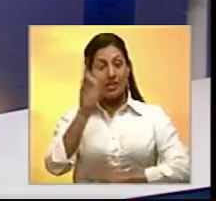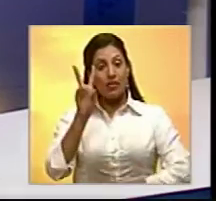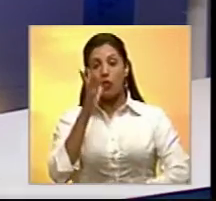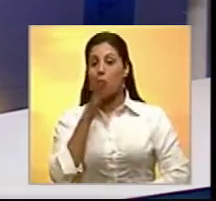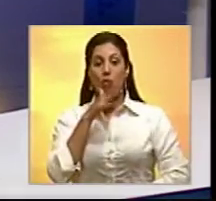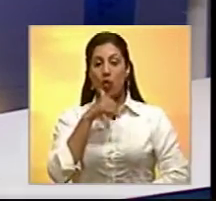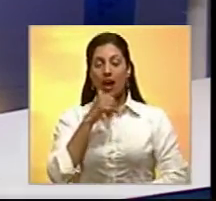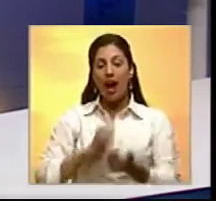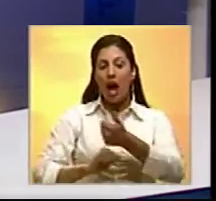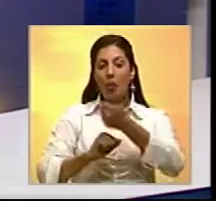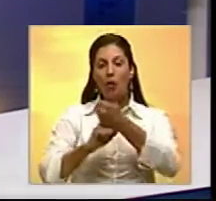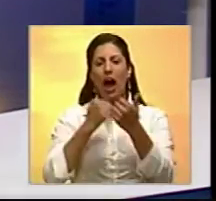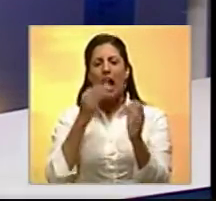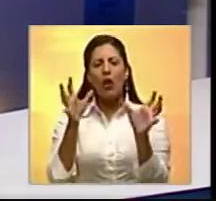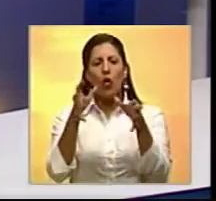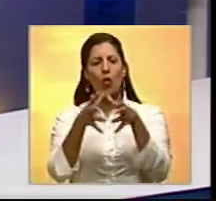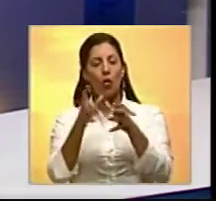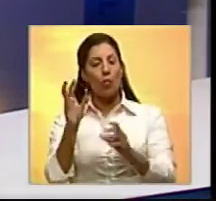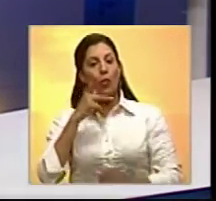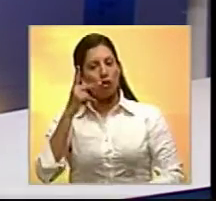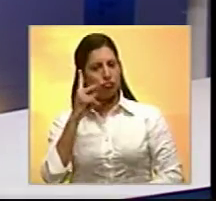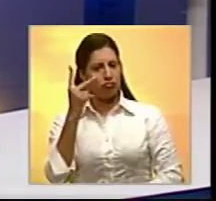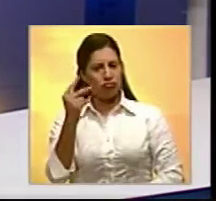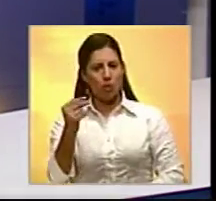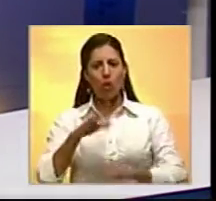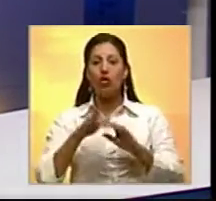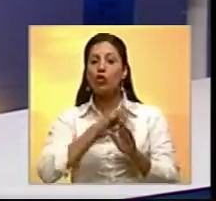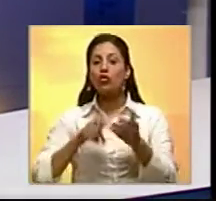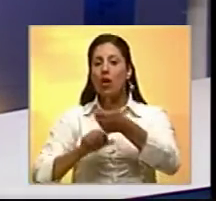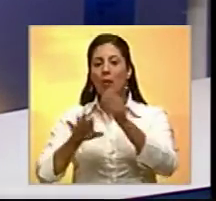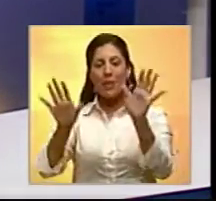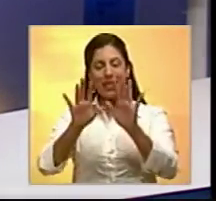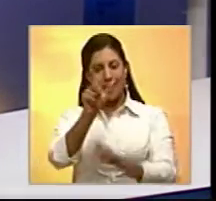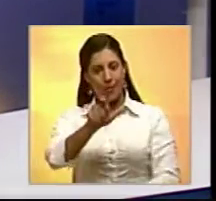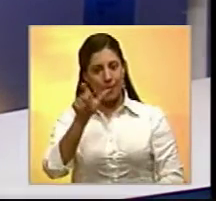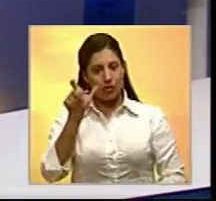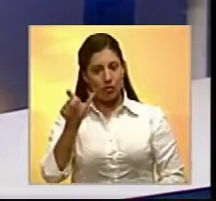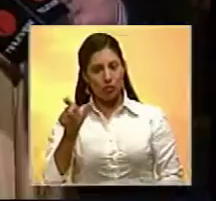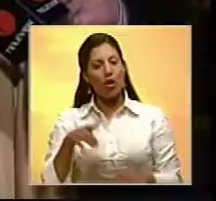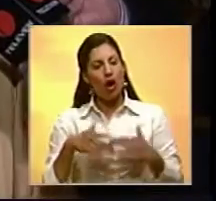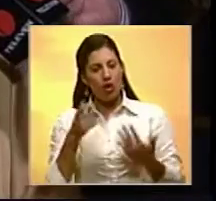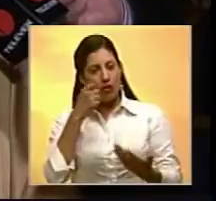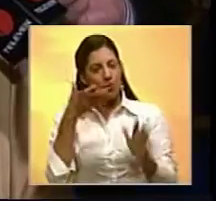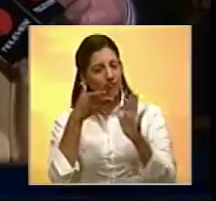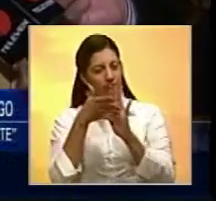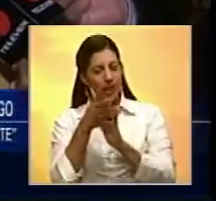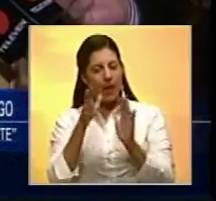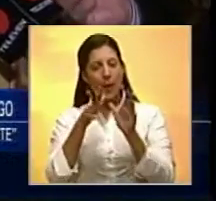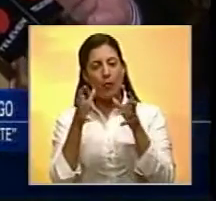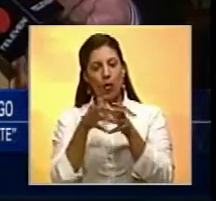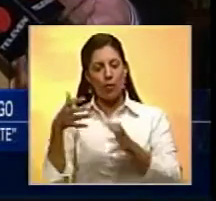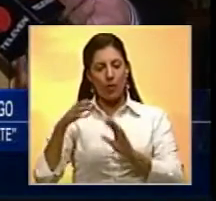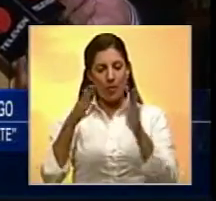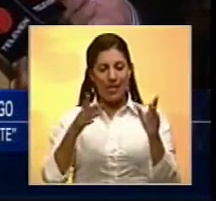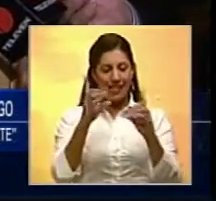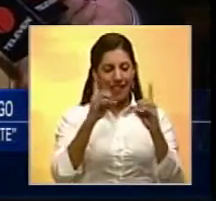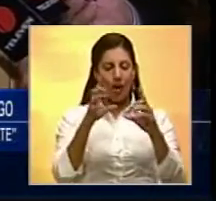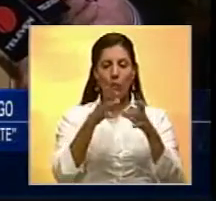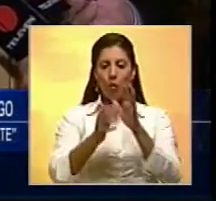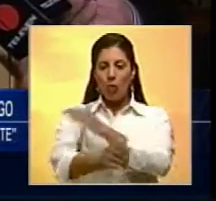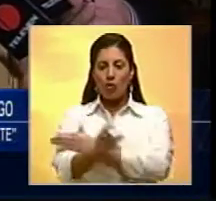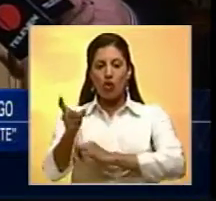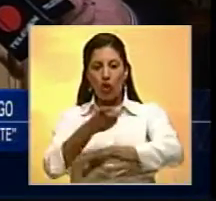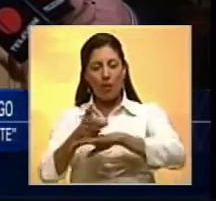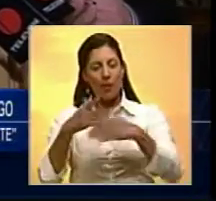no está a favor de ningún sector político, sino con la gente. Porras se refirió a la mesa de diálogo entre el gobierno y la